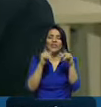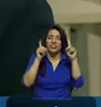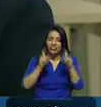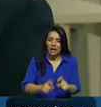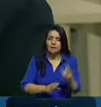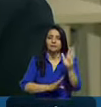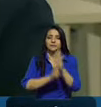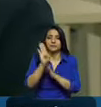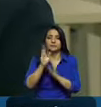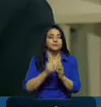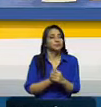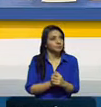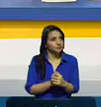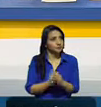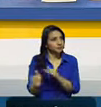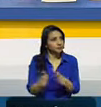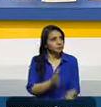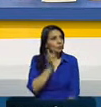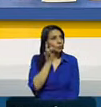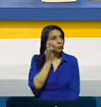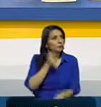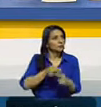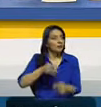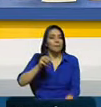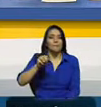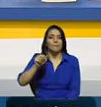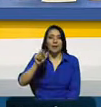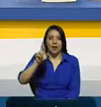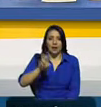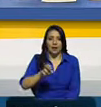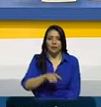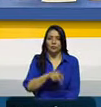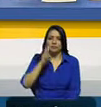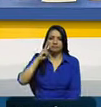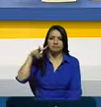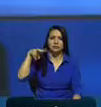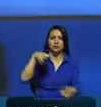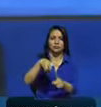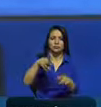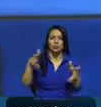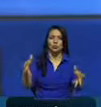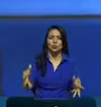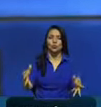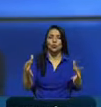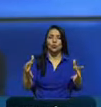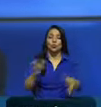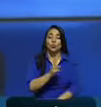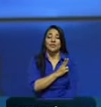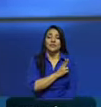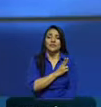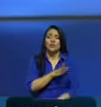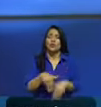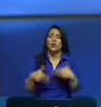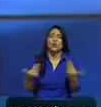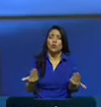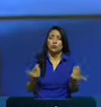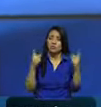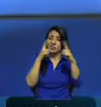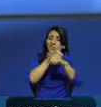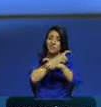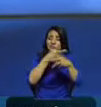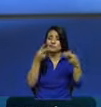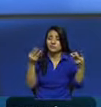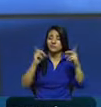construir. Doctora María Fernanda Solís, desde la visión de la academia, ¿cómo enfrentar esos grandes desafíos de la